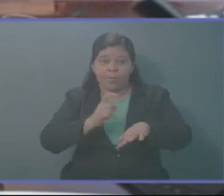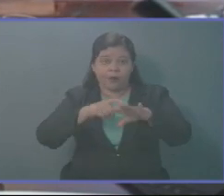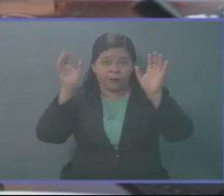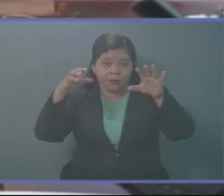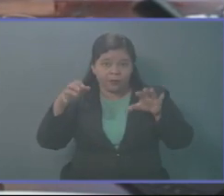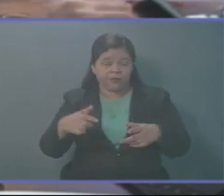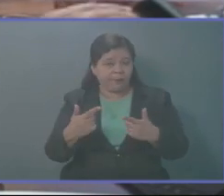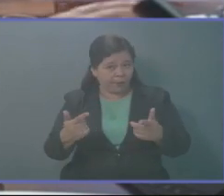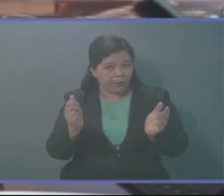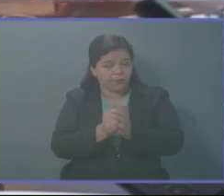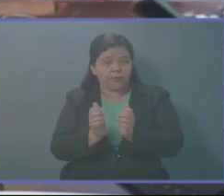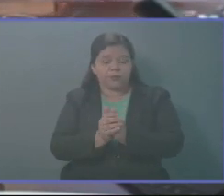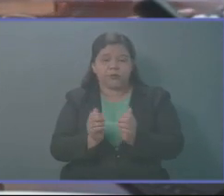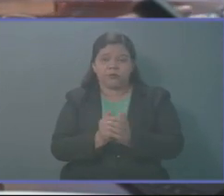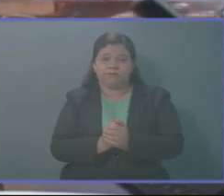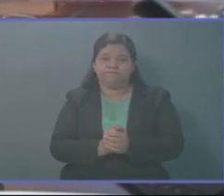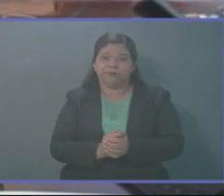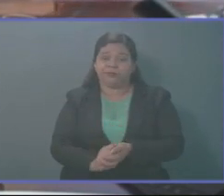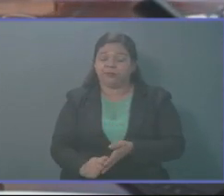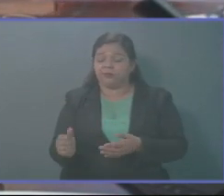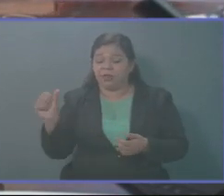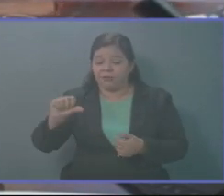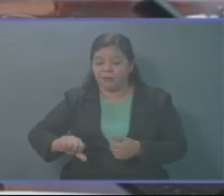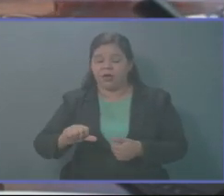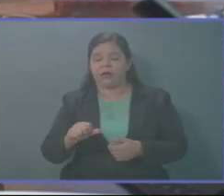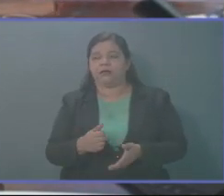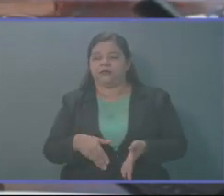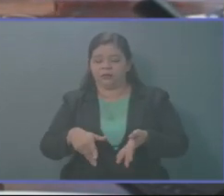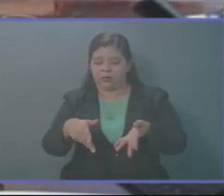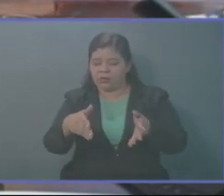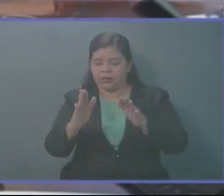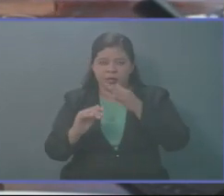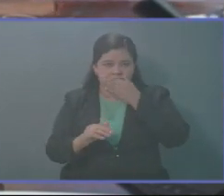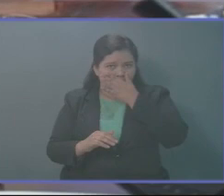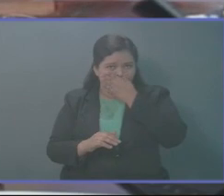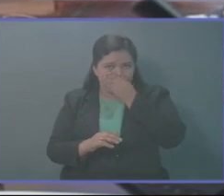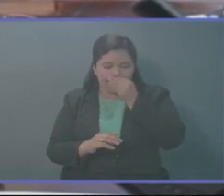agravante de que aquí va a quedar muy, muy mal la infraestructura vial.